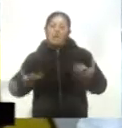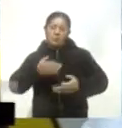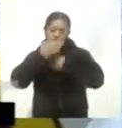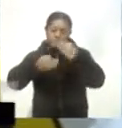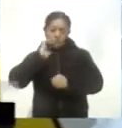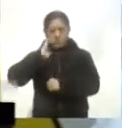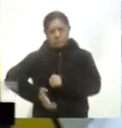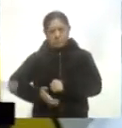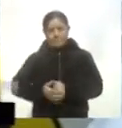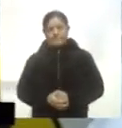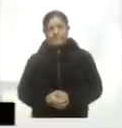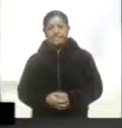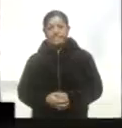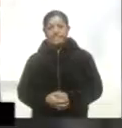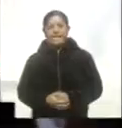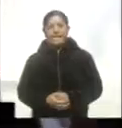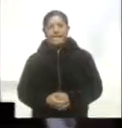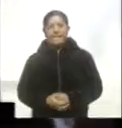Ahora Noticias.